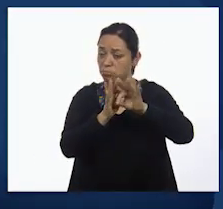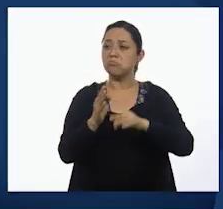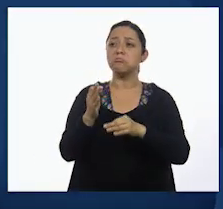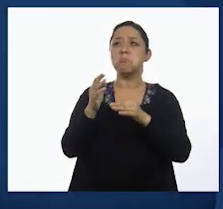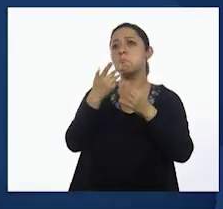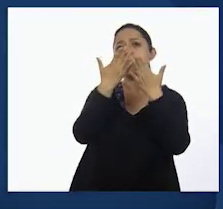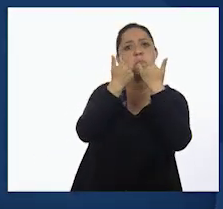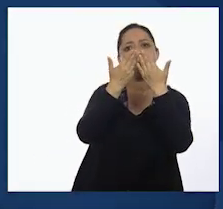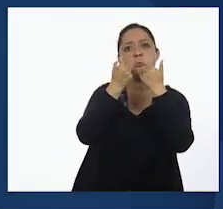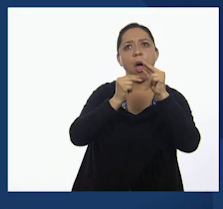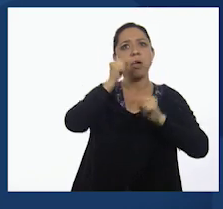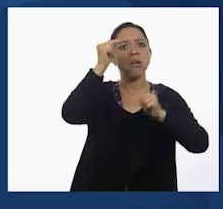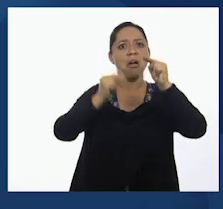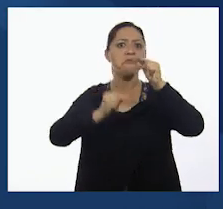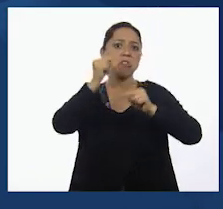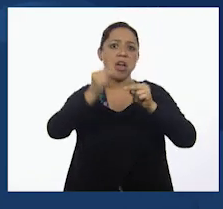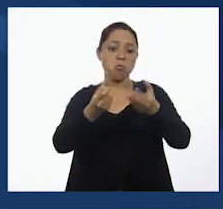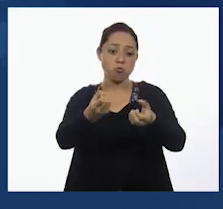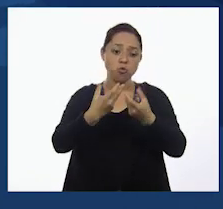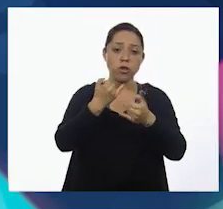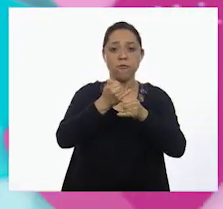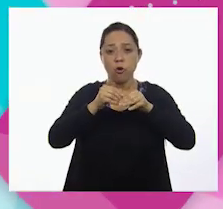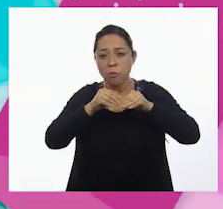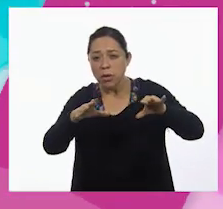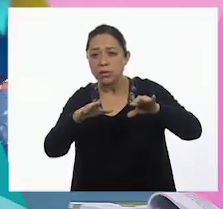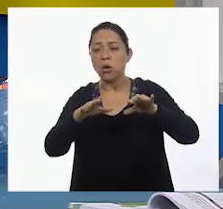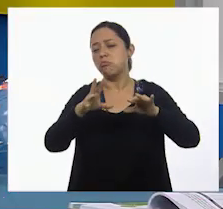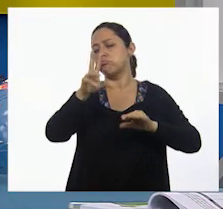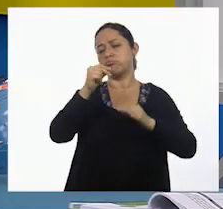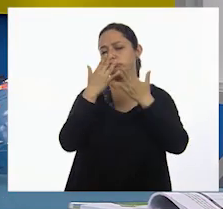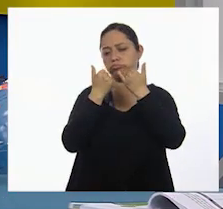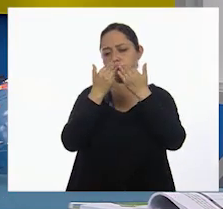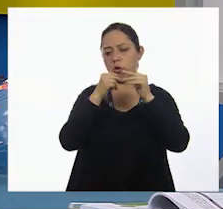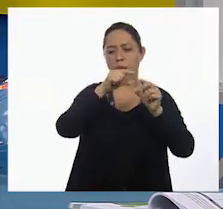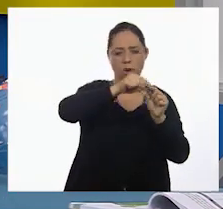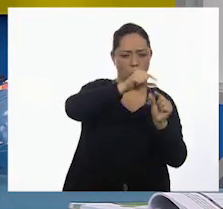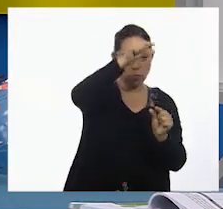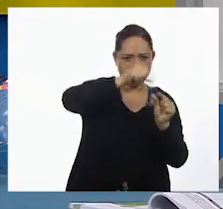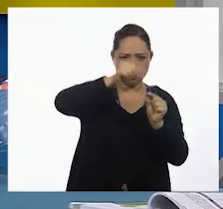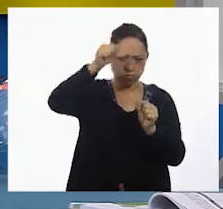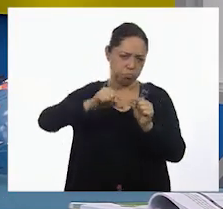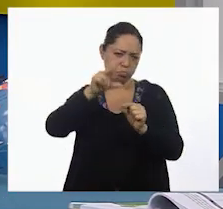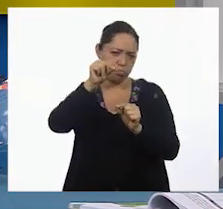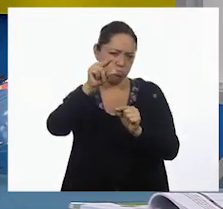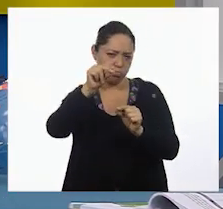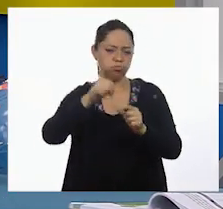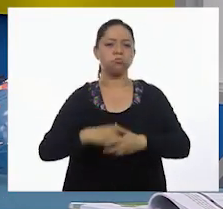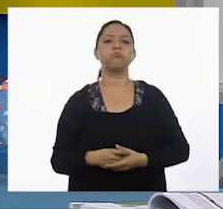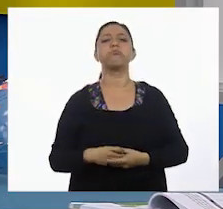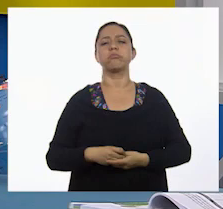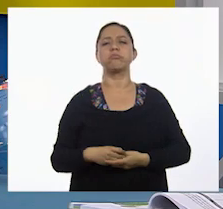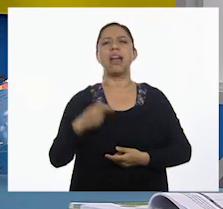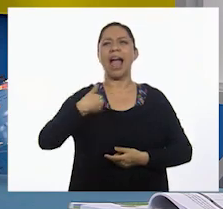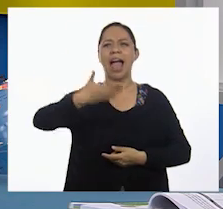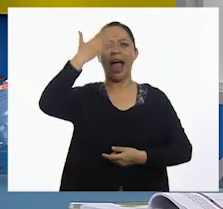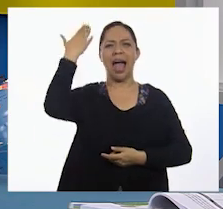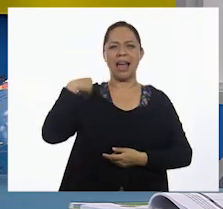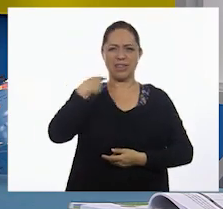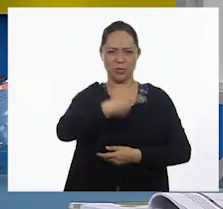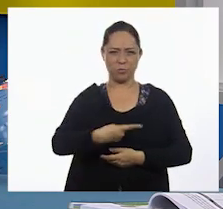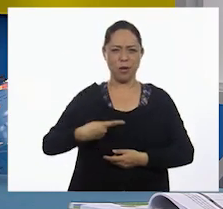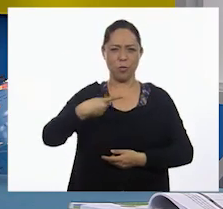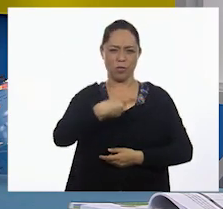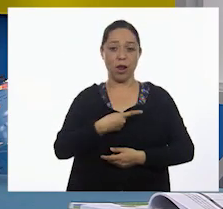entonces tampoco nos proporcionan información, pero sí, en una sesión anterior nos preguntaron si podían hacer un reportaje sobre el